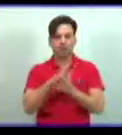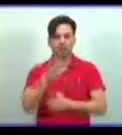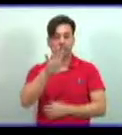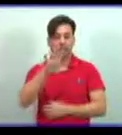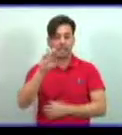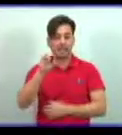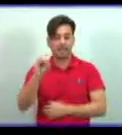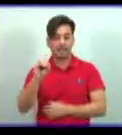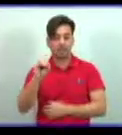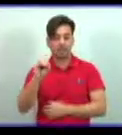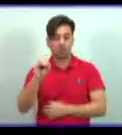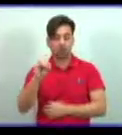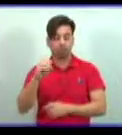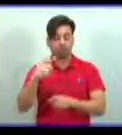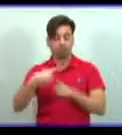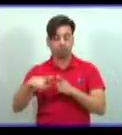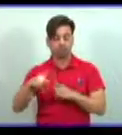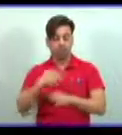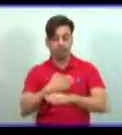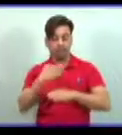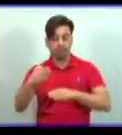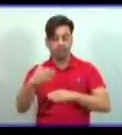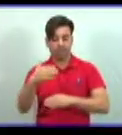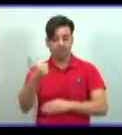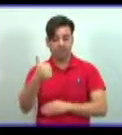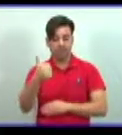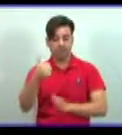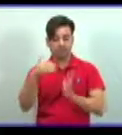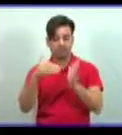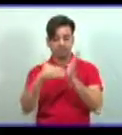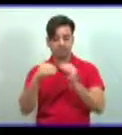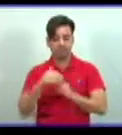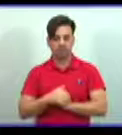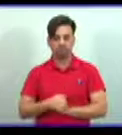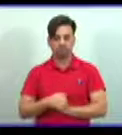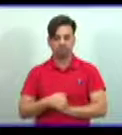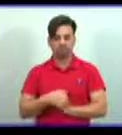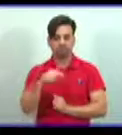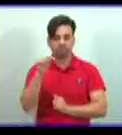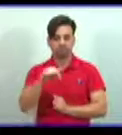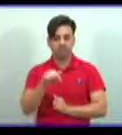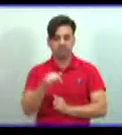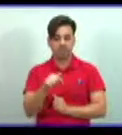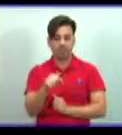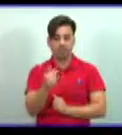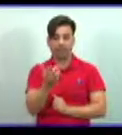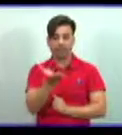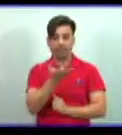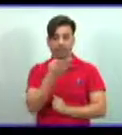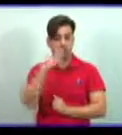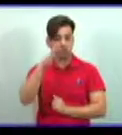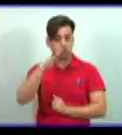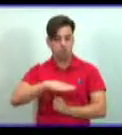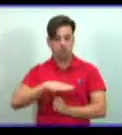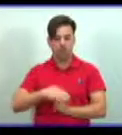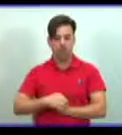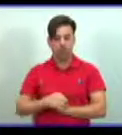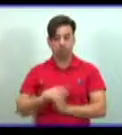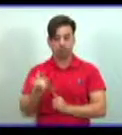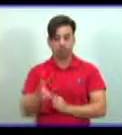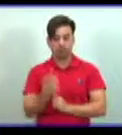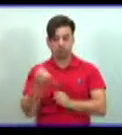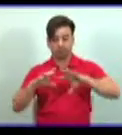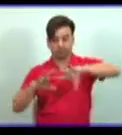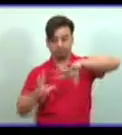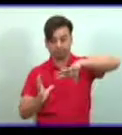es muy ligera y no hay aire. Está compuesta de hidrógeno y helio. Además, es la capa que limita con el espacio, siendo la primera línea de